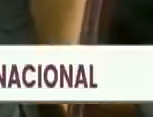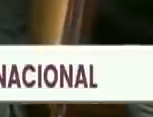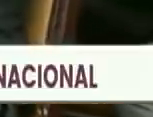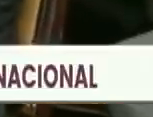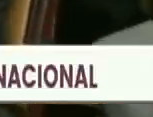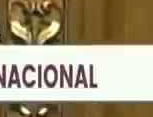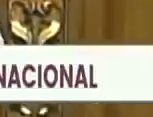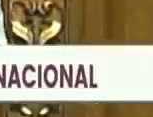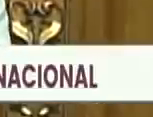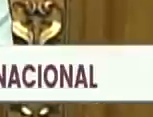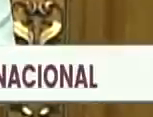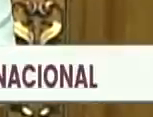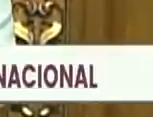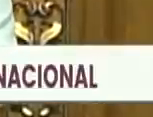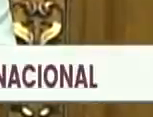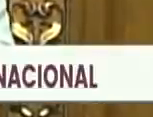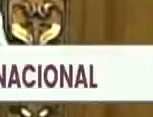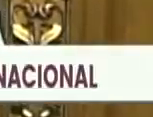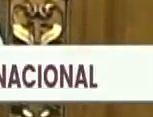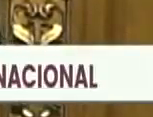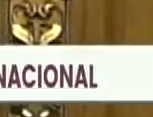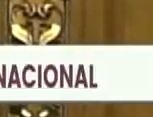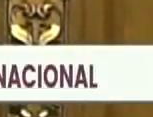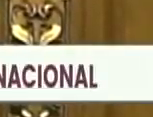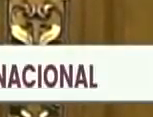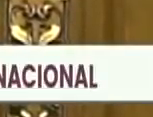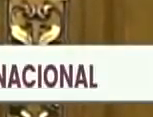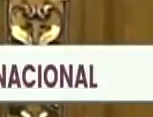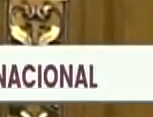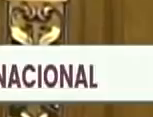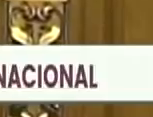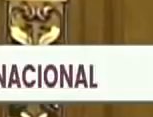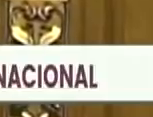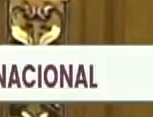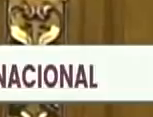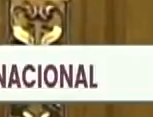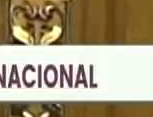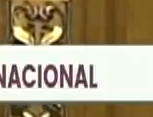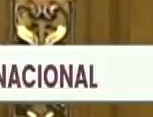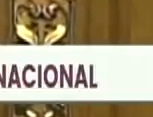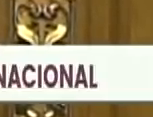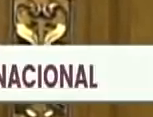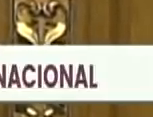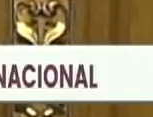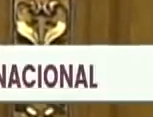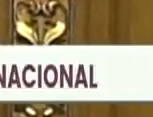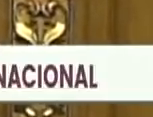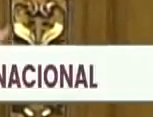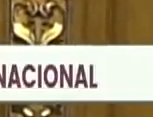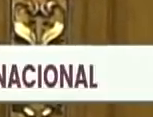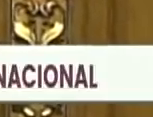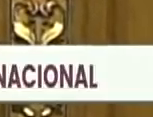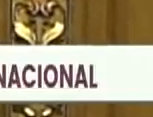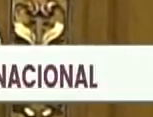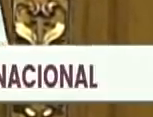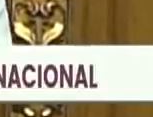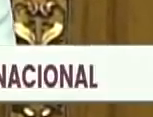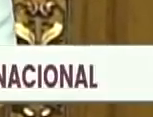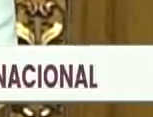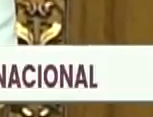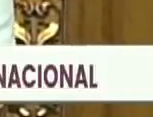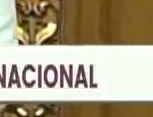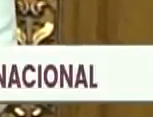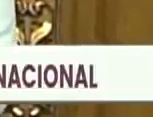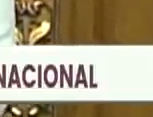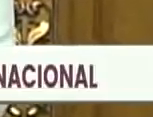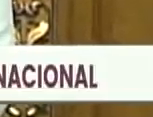a quienes debemos decirlo, debemos reconocer el esfuerzo en captación tributaria que ha permitido consolidar el